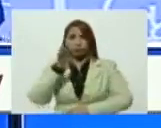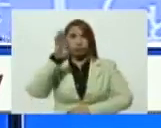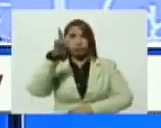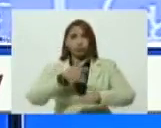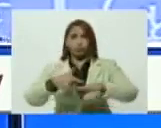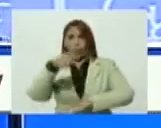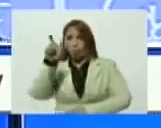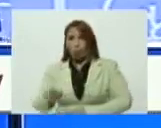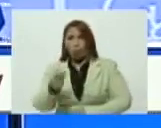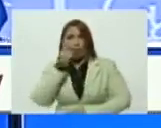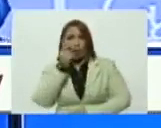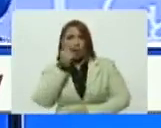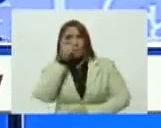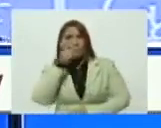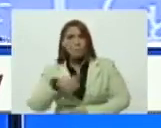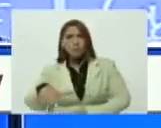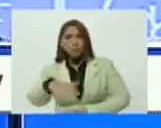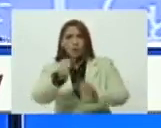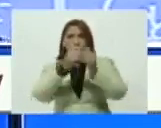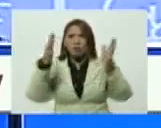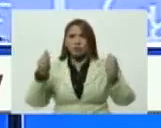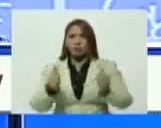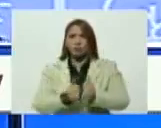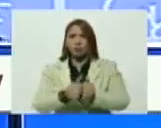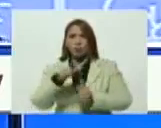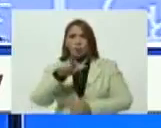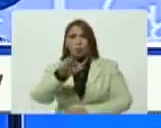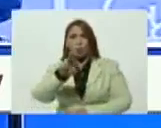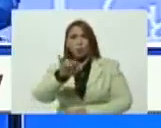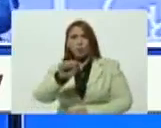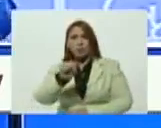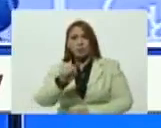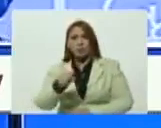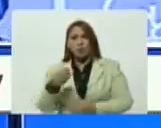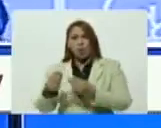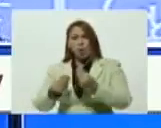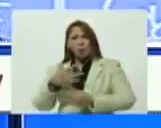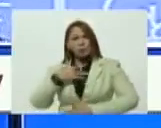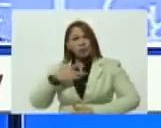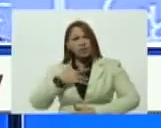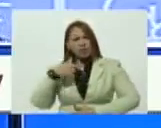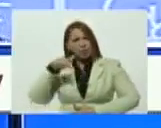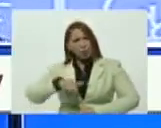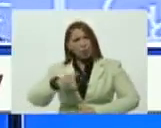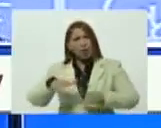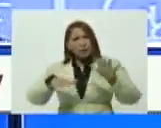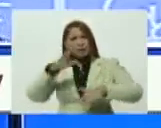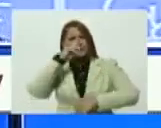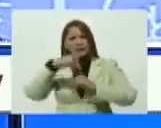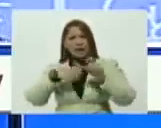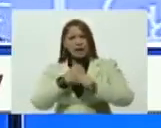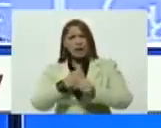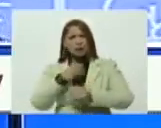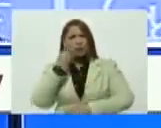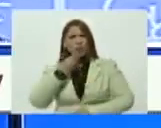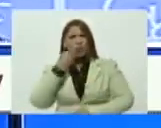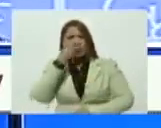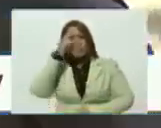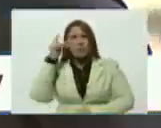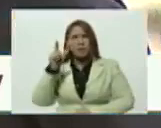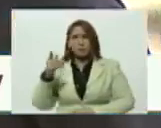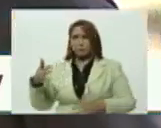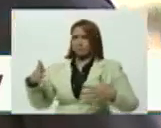gobernador del pueblo del estado Anzoátegui, Luis José Marcano. ¿Cómo te sientes hoy a los 13 años de la JPSUV, Luis José?